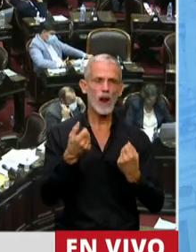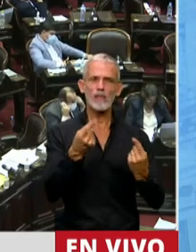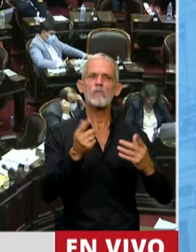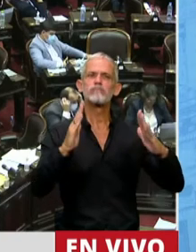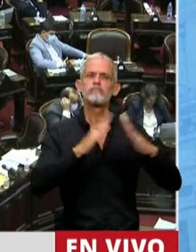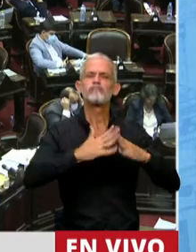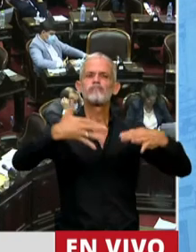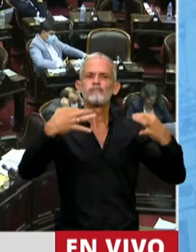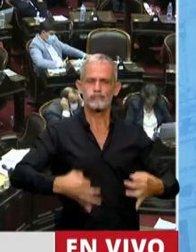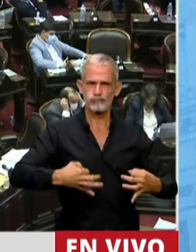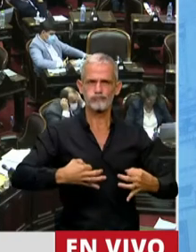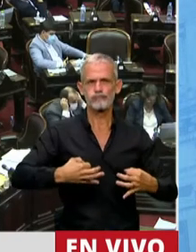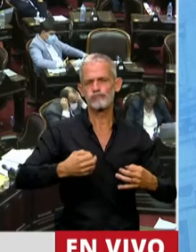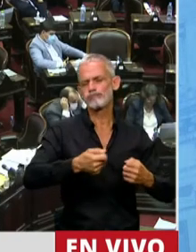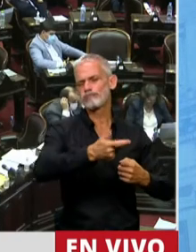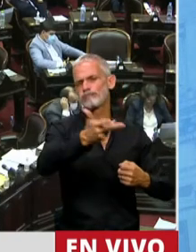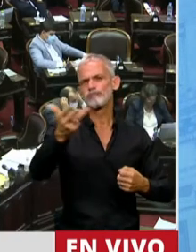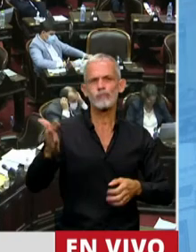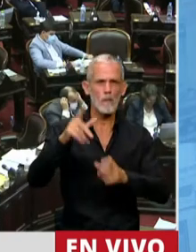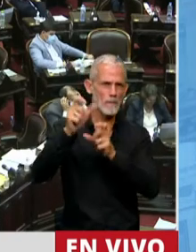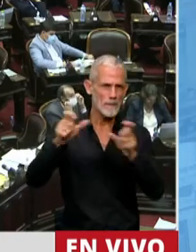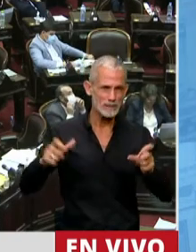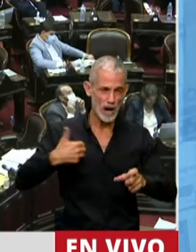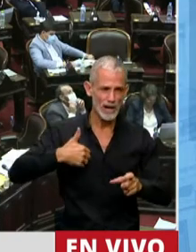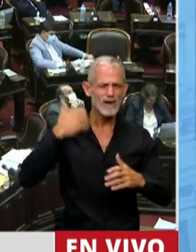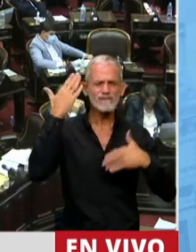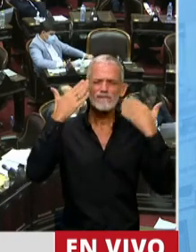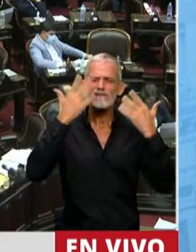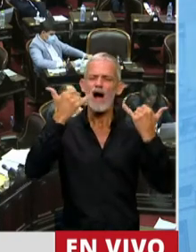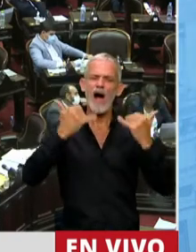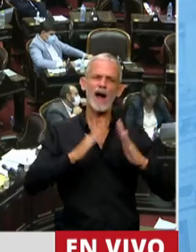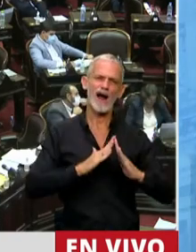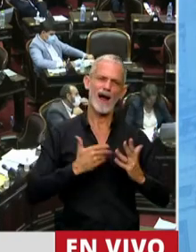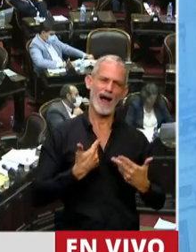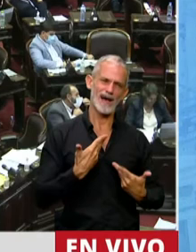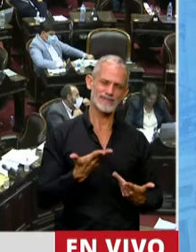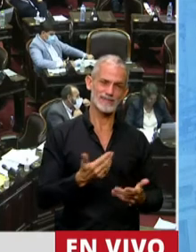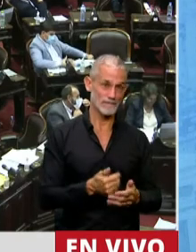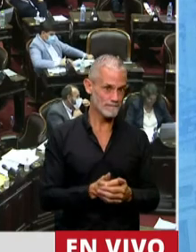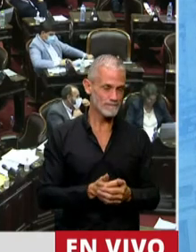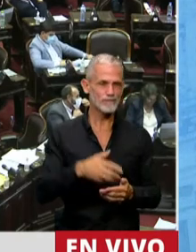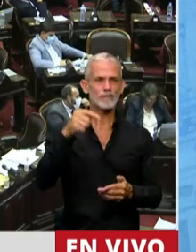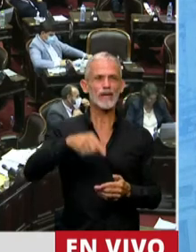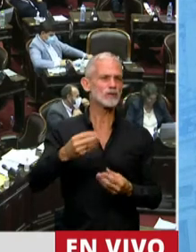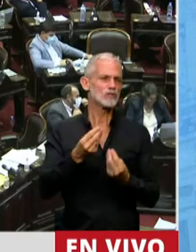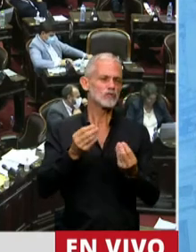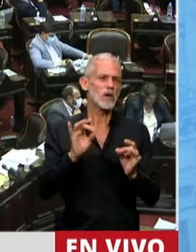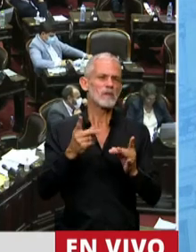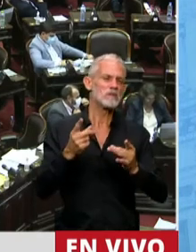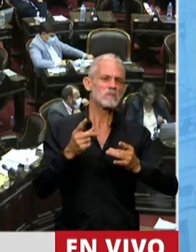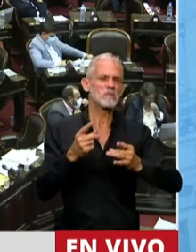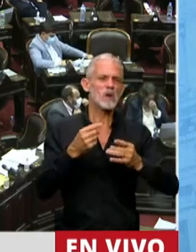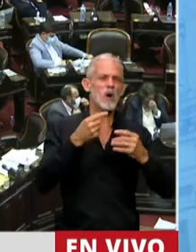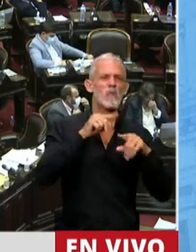una vivienda digna a tantos argentinos que hoy sueñan con tenerla. Y creo que esto no pasa por ningún tipo de